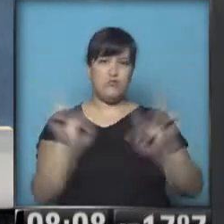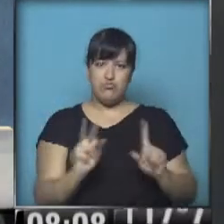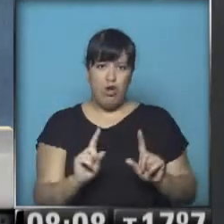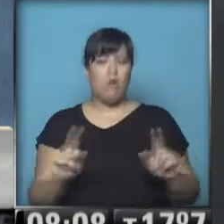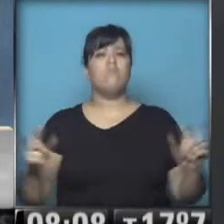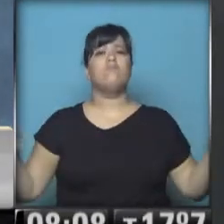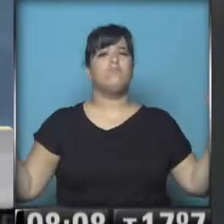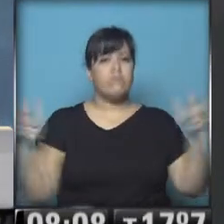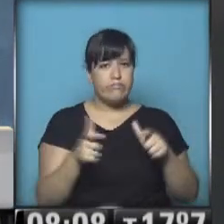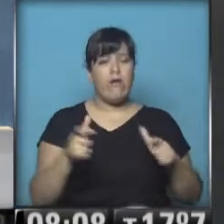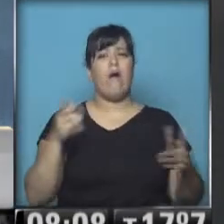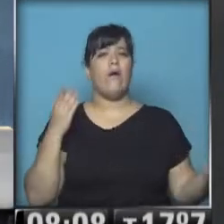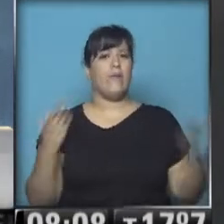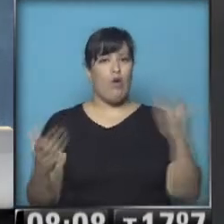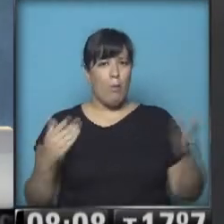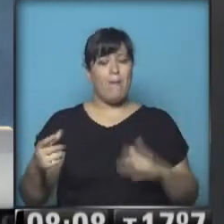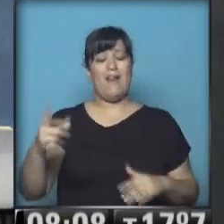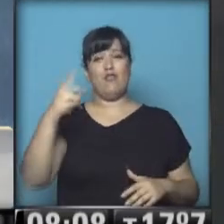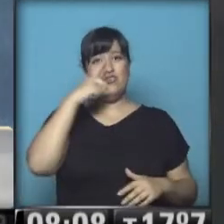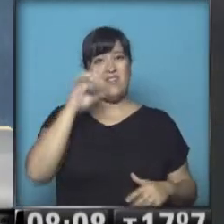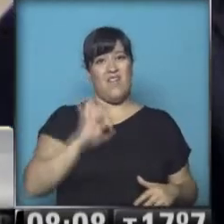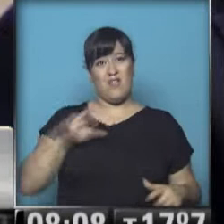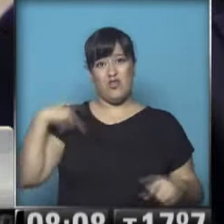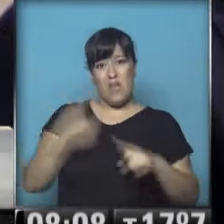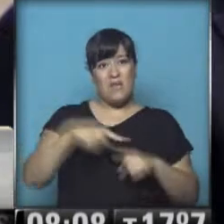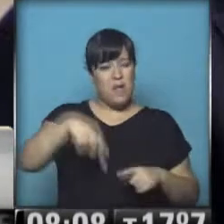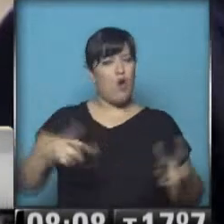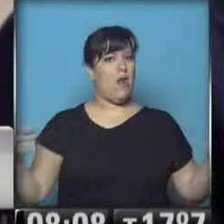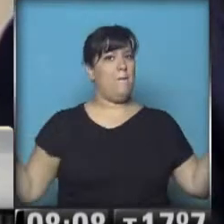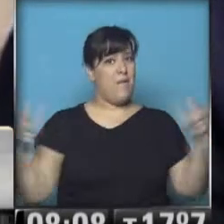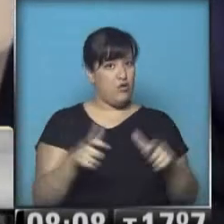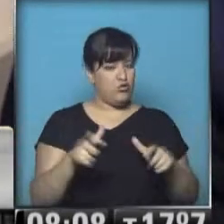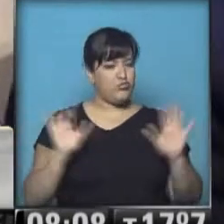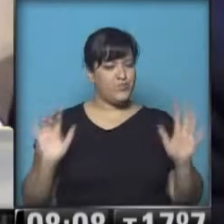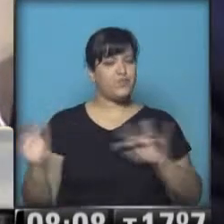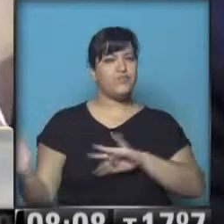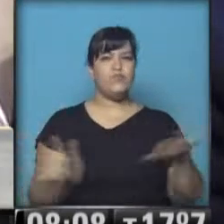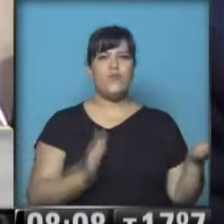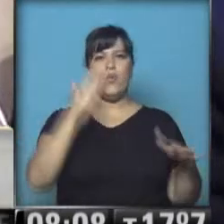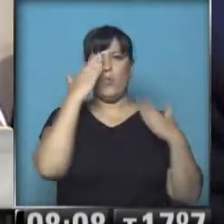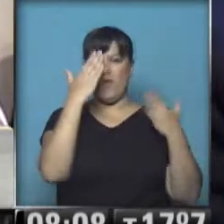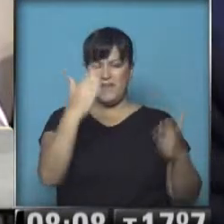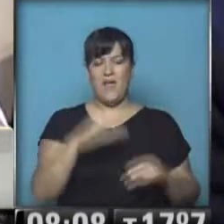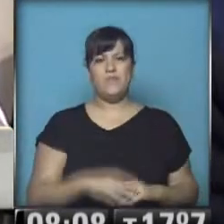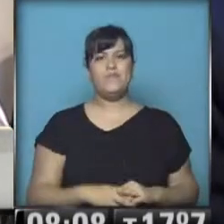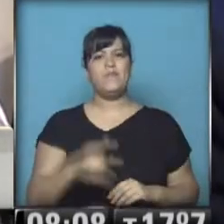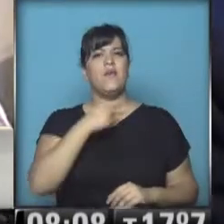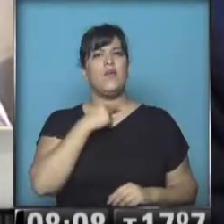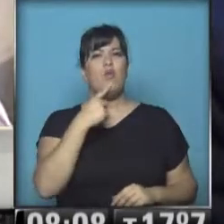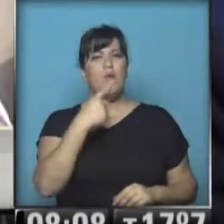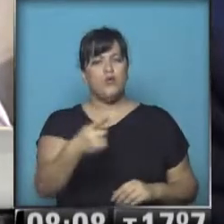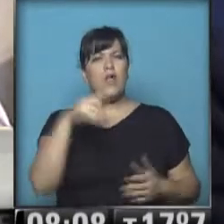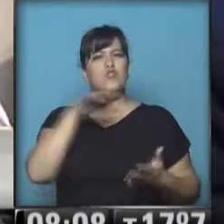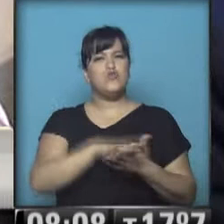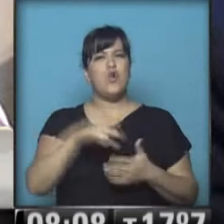a los últimos 7 años buen día ministro jonathan de felipe de not enough quería consultarlo por las